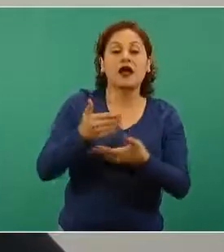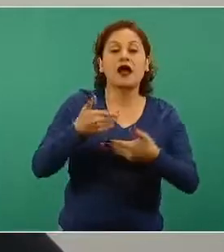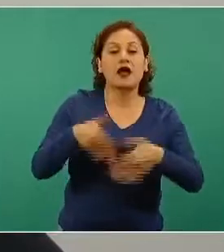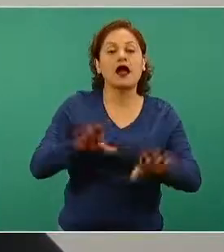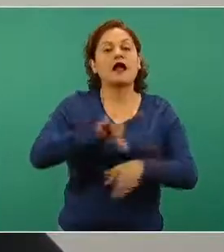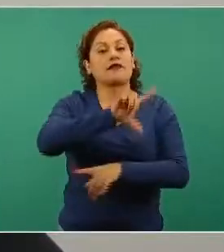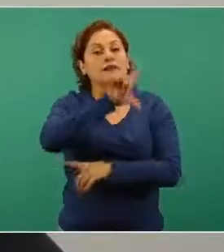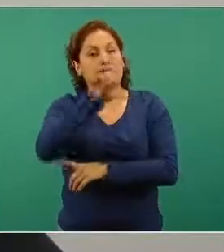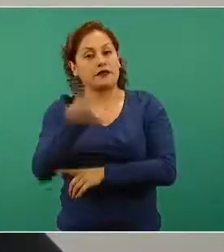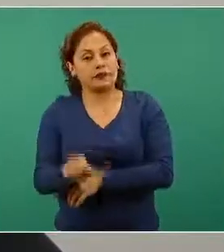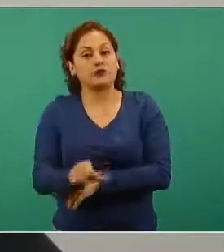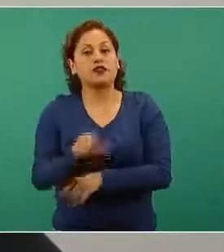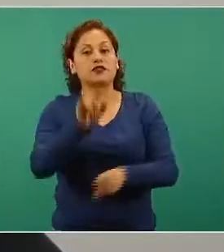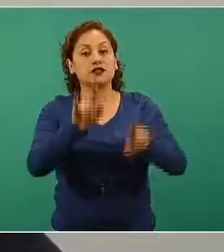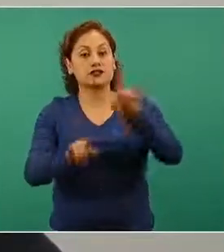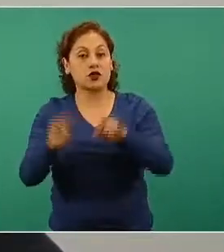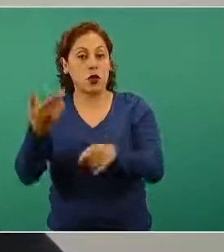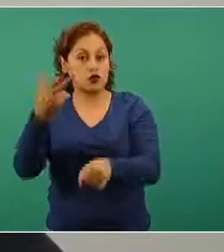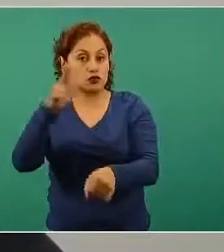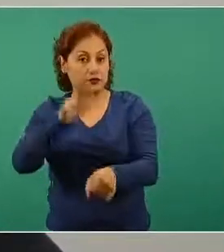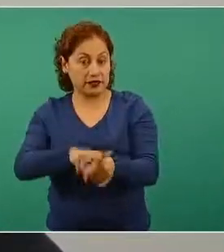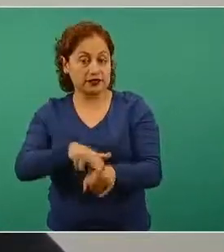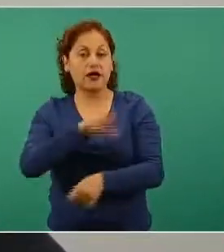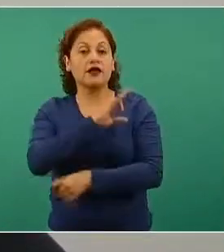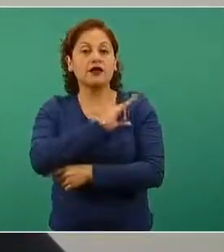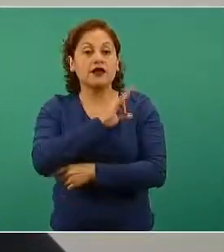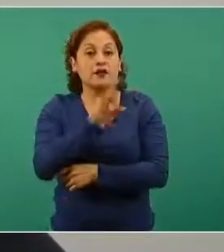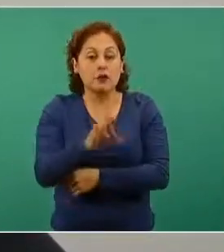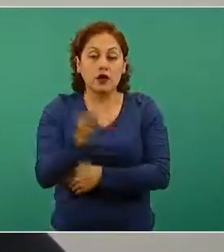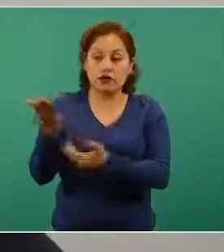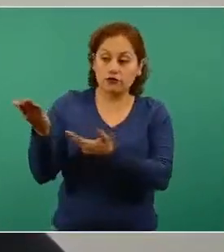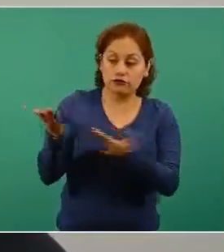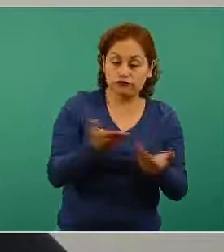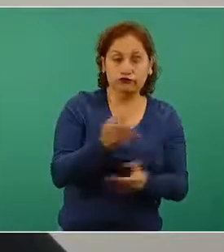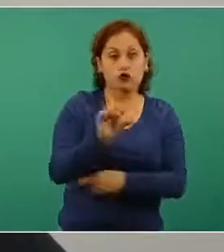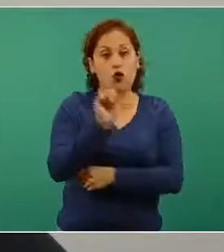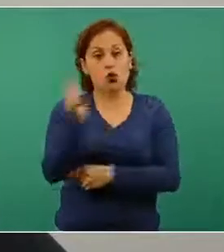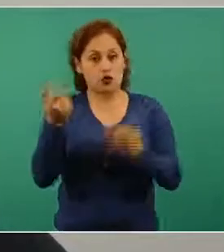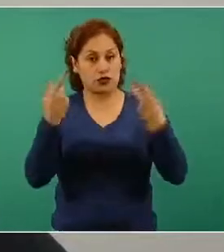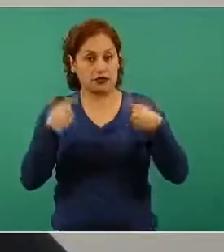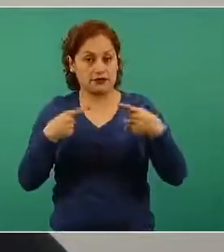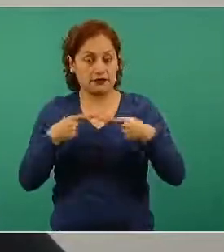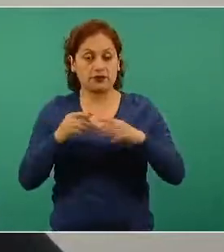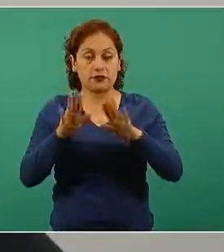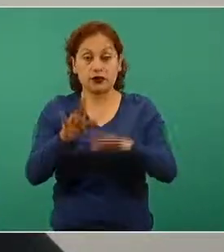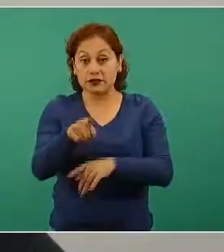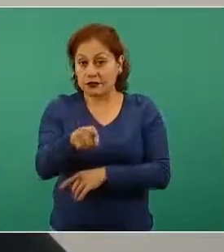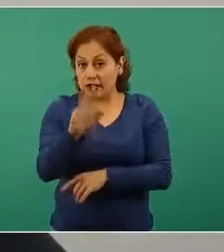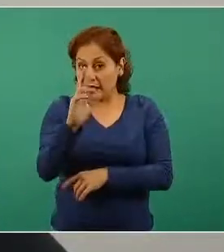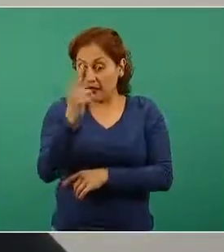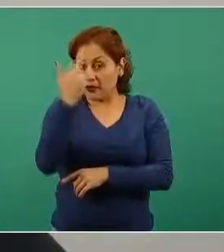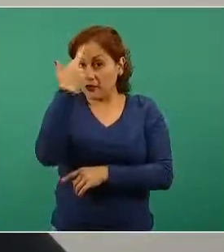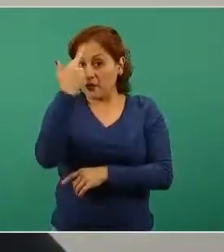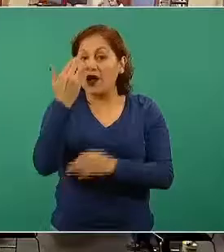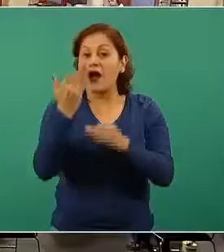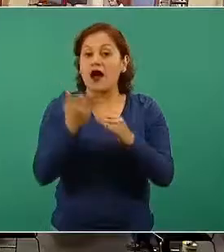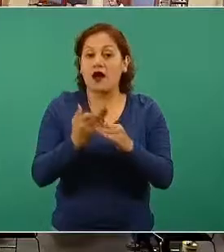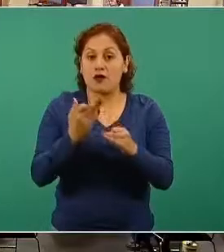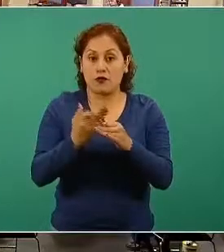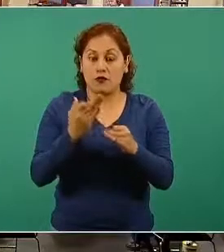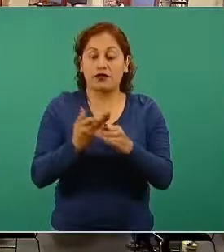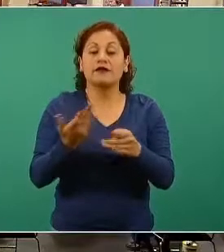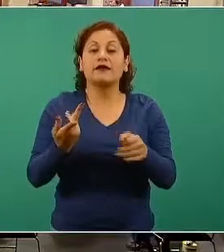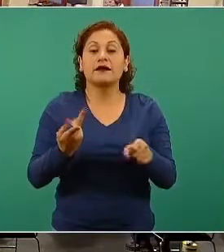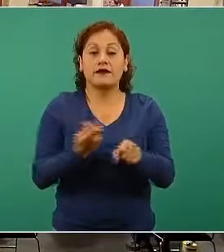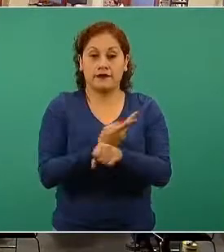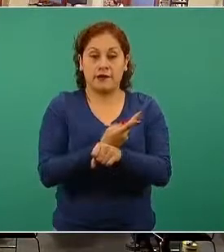pueden volver a retomar sus actividades para la atención mayor. Ahora recordemos que estamos hablando de las unidades